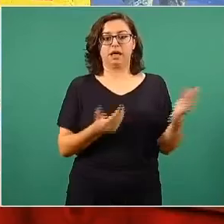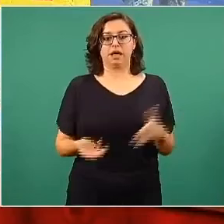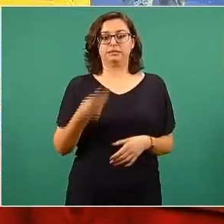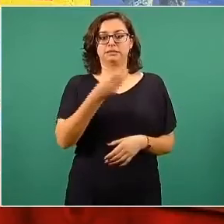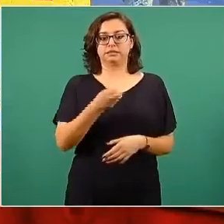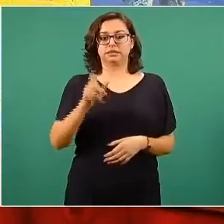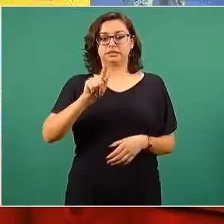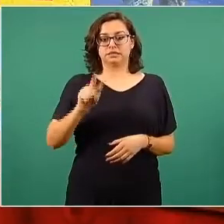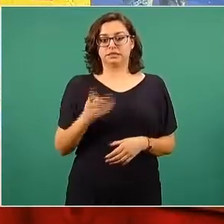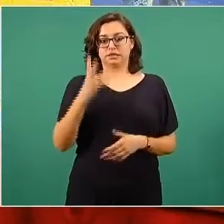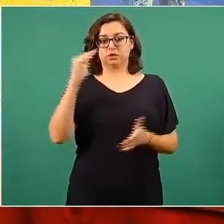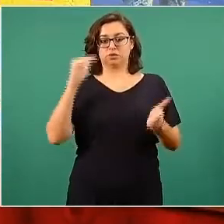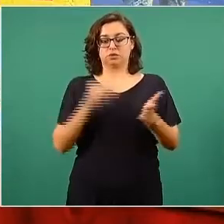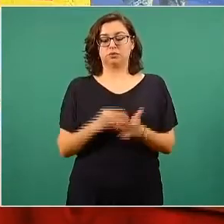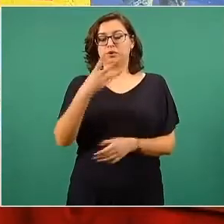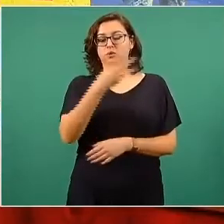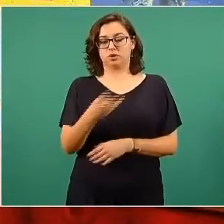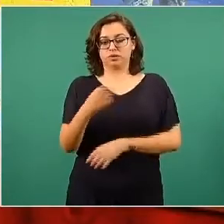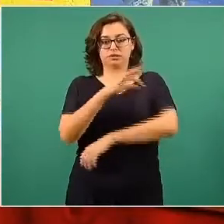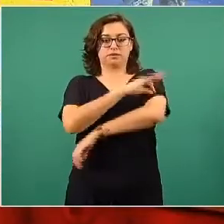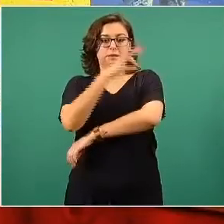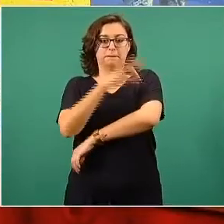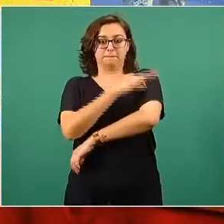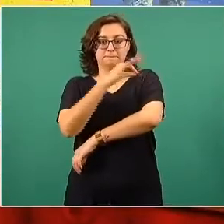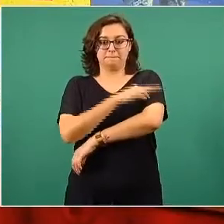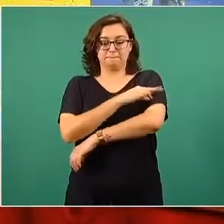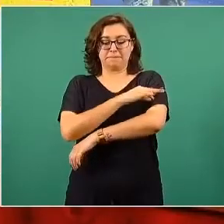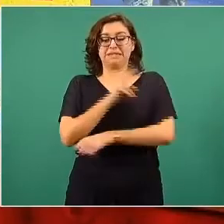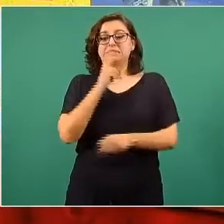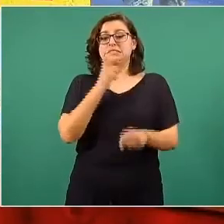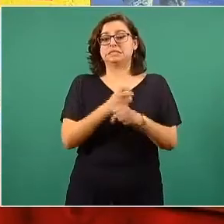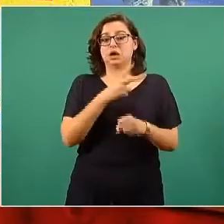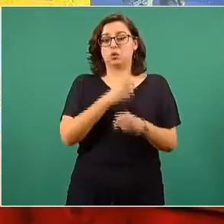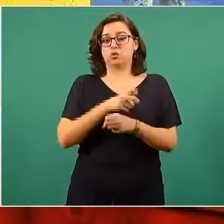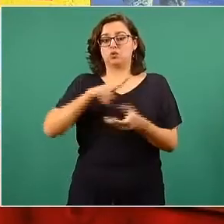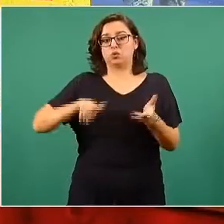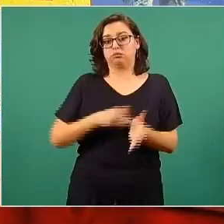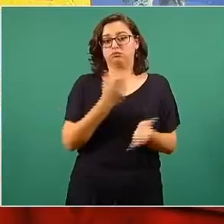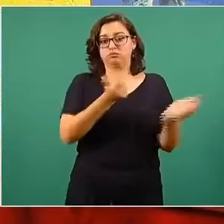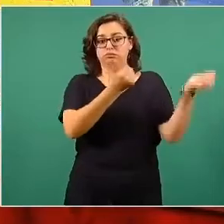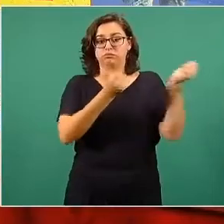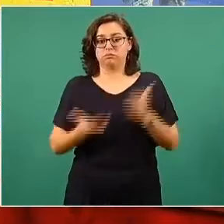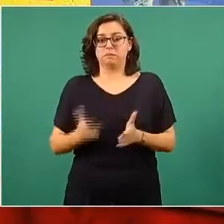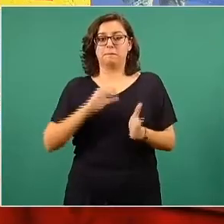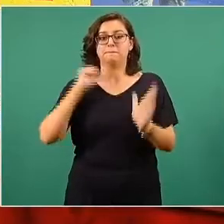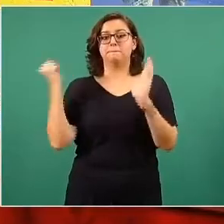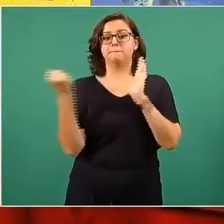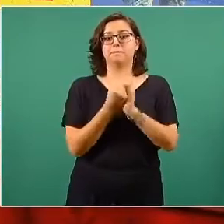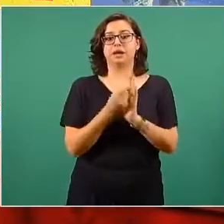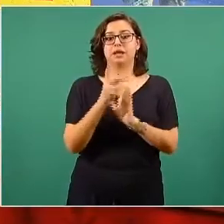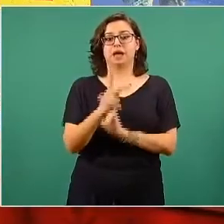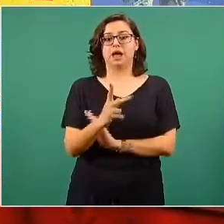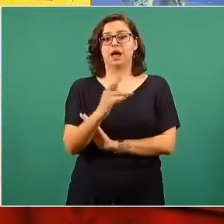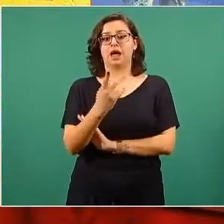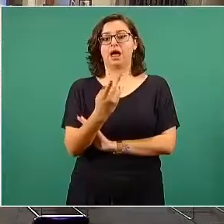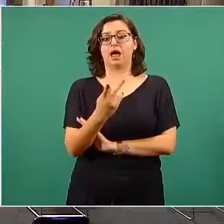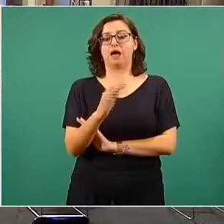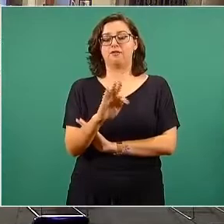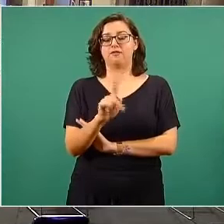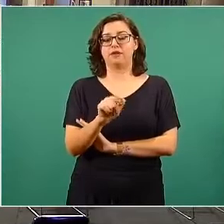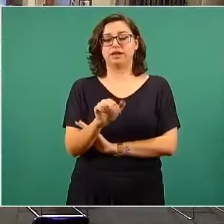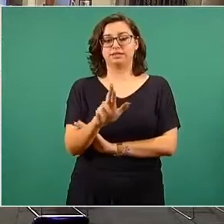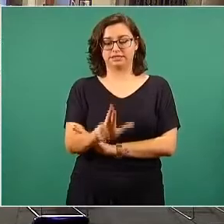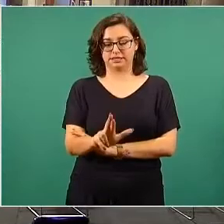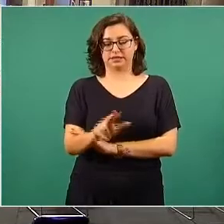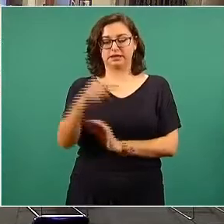374.400 dosis del segundo embarque de la semana de Pfizer-BioNTech en el Aeropuerto Internacional de la